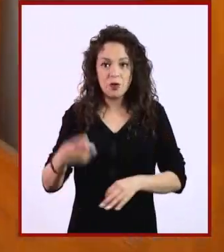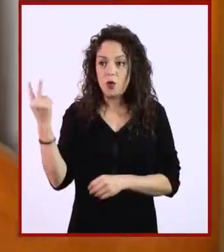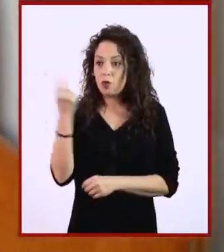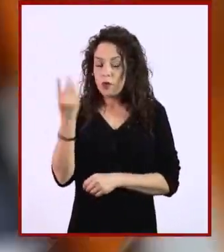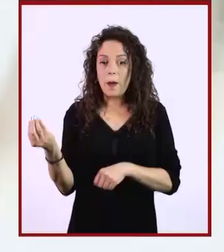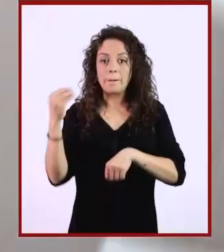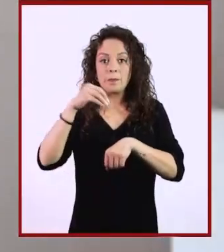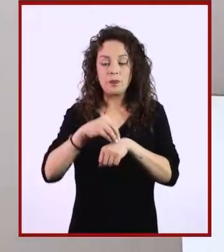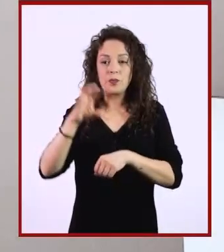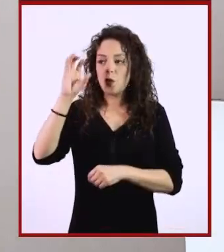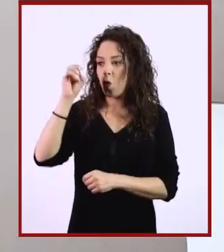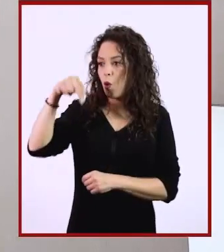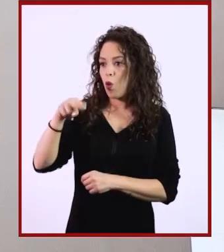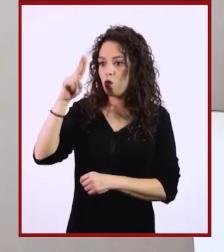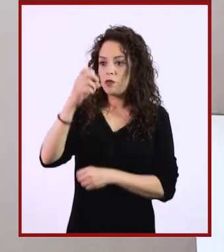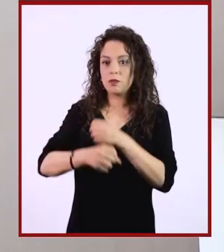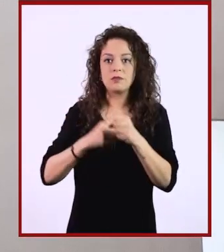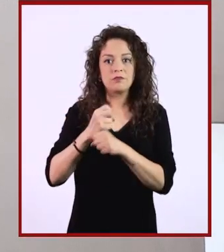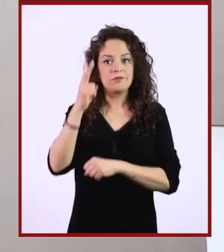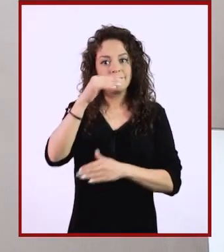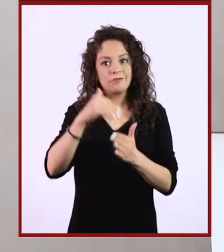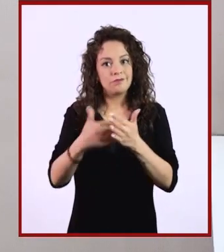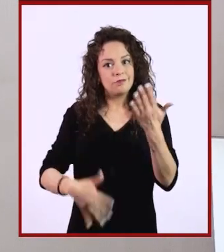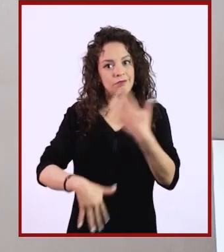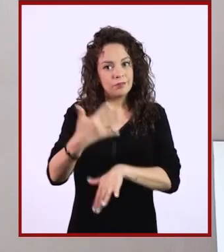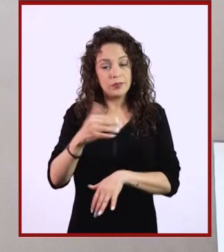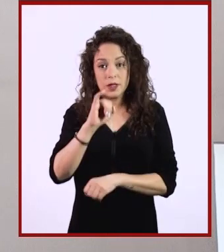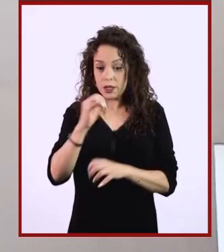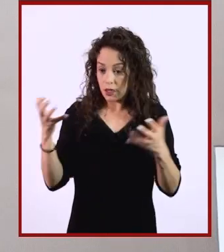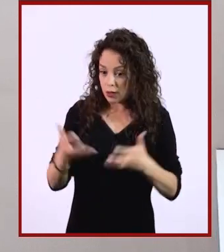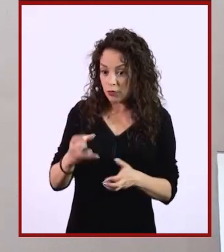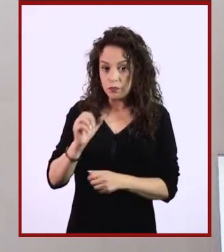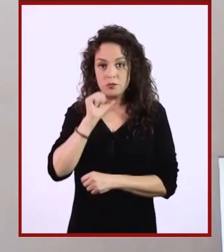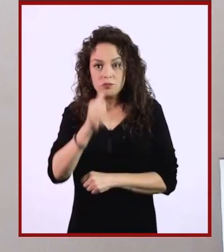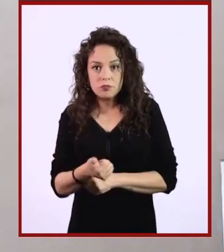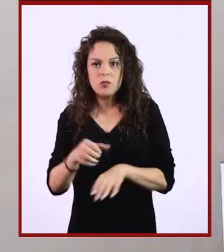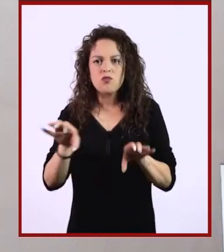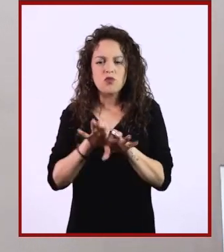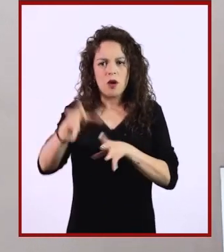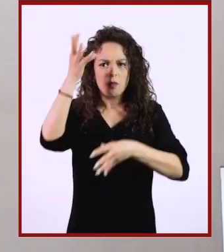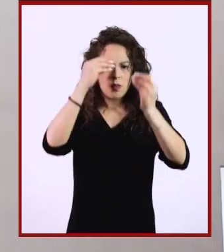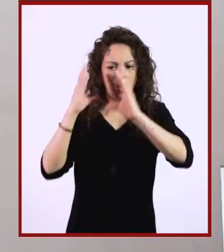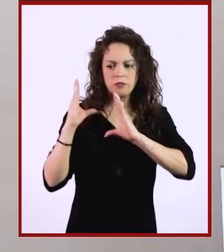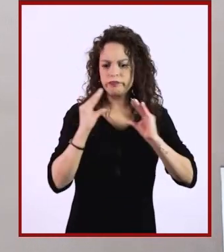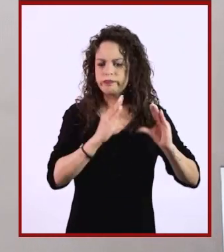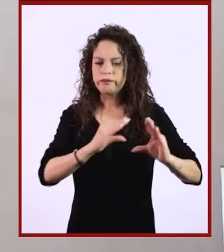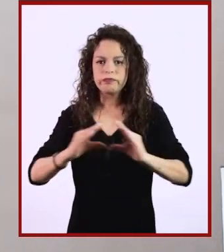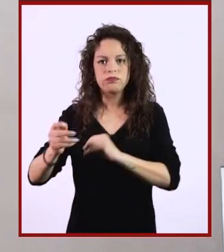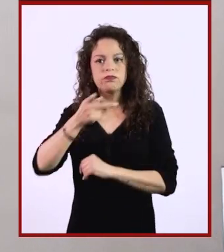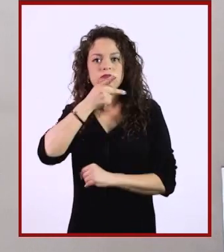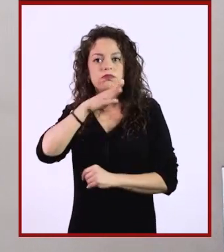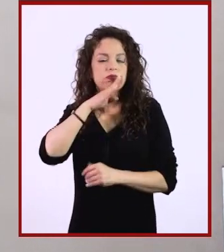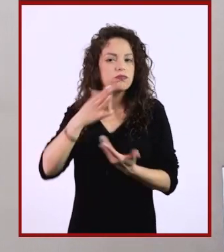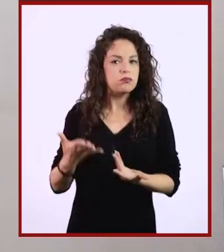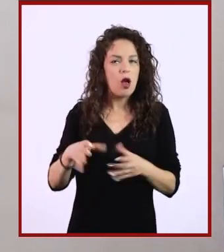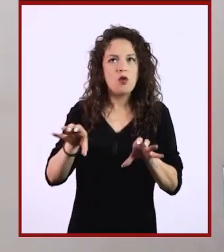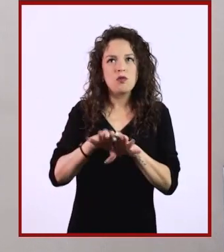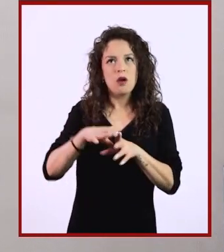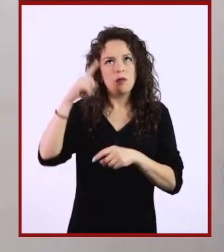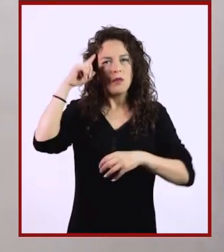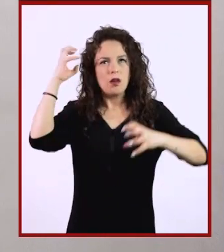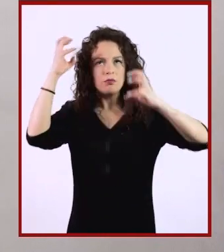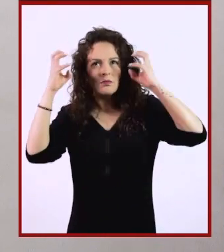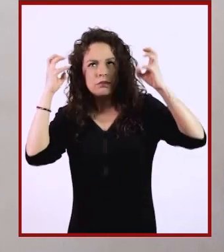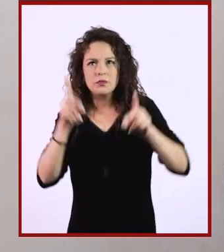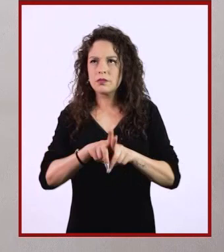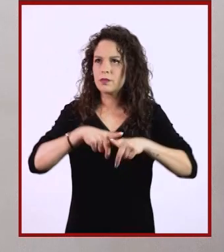el 2015. Lo que hacemos o dejamos de hacer, cómo somos educados y la forma que desarrollamos para pensar no solo repercute